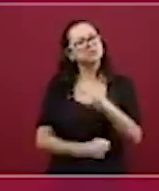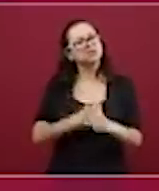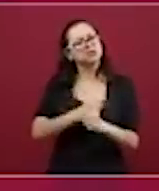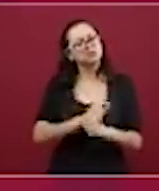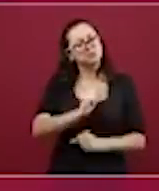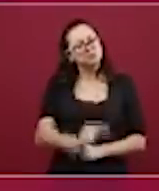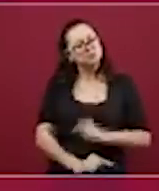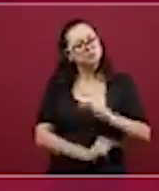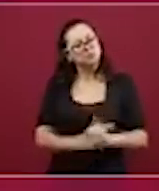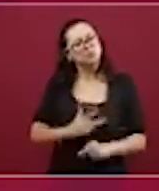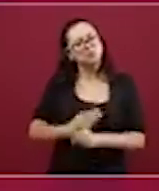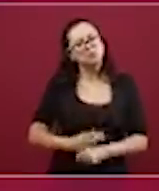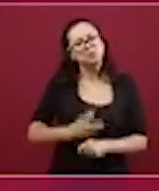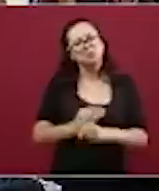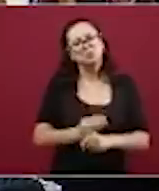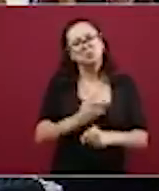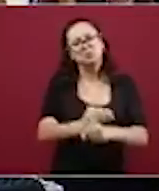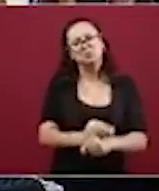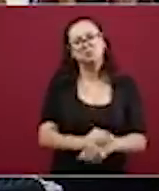resolviendo estas cosas.